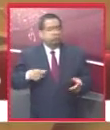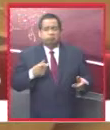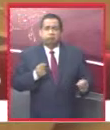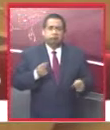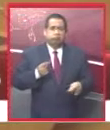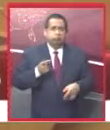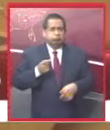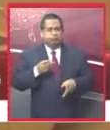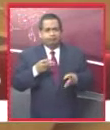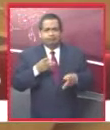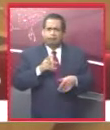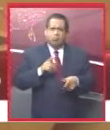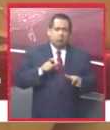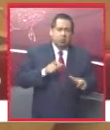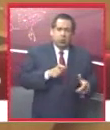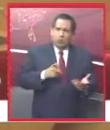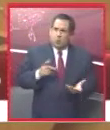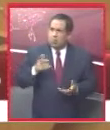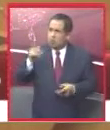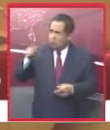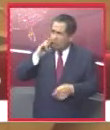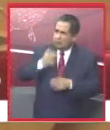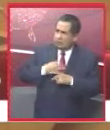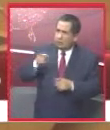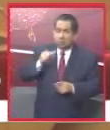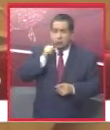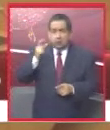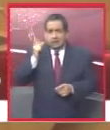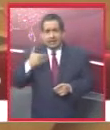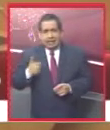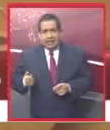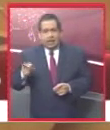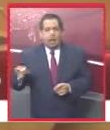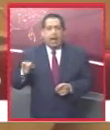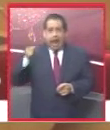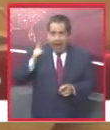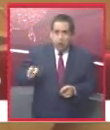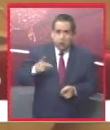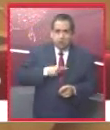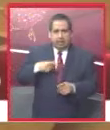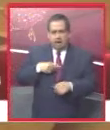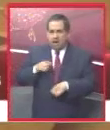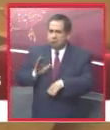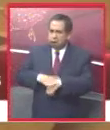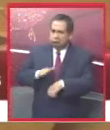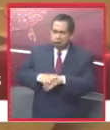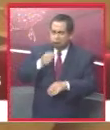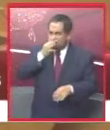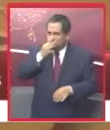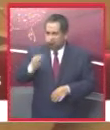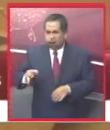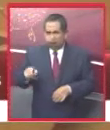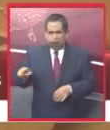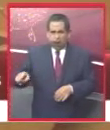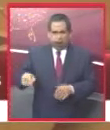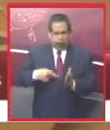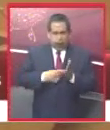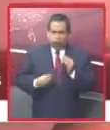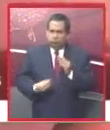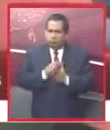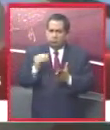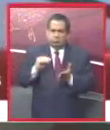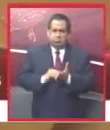a entender cuáles son sus responsabilidades, creo que a ellos debe de ser el mensaje de este poder